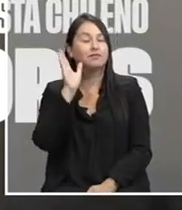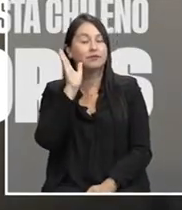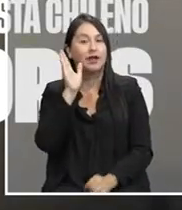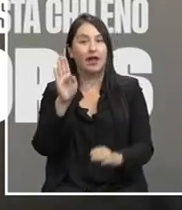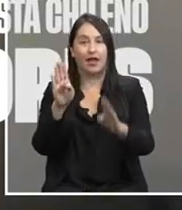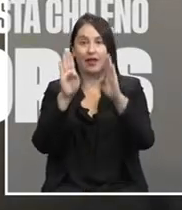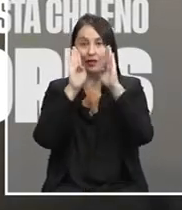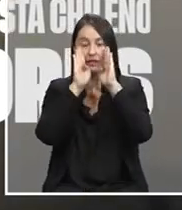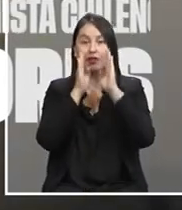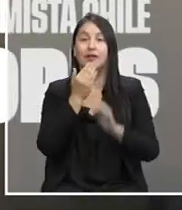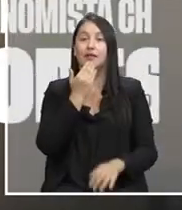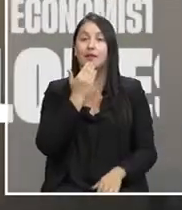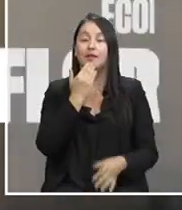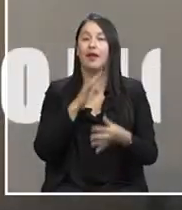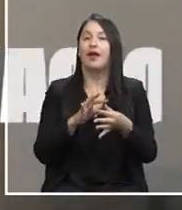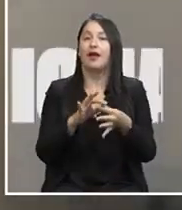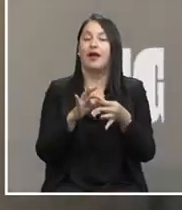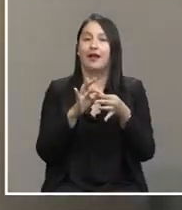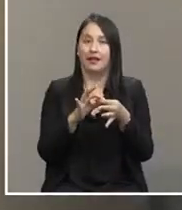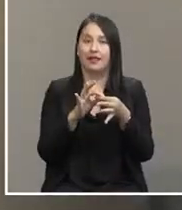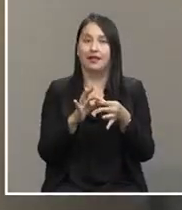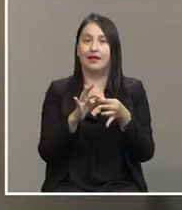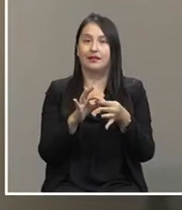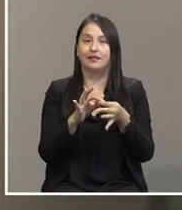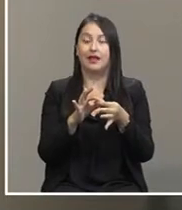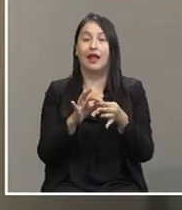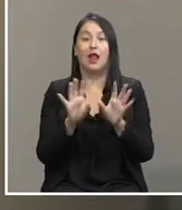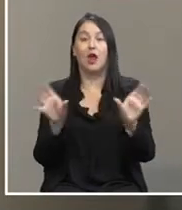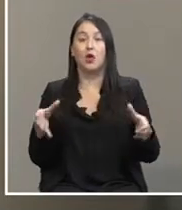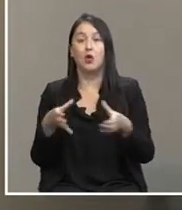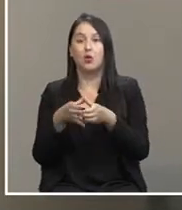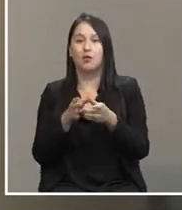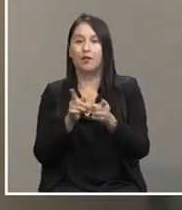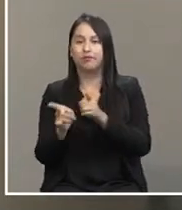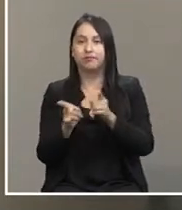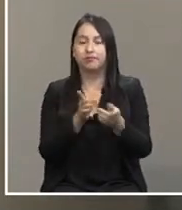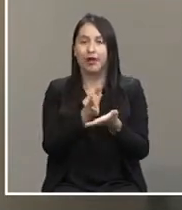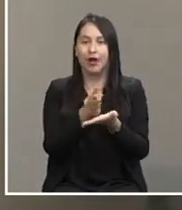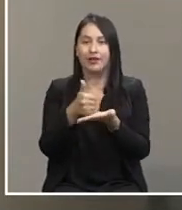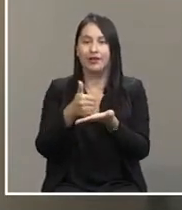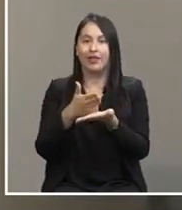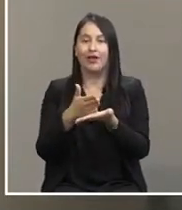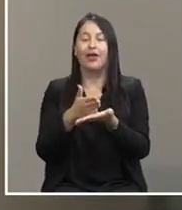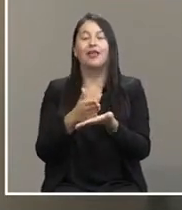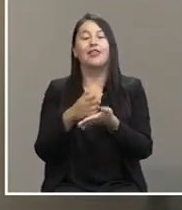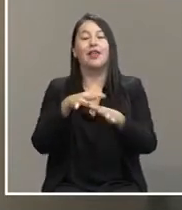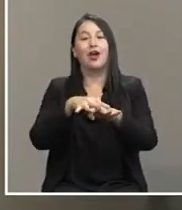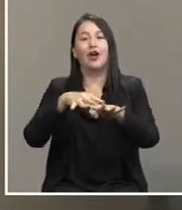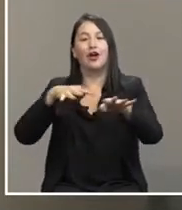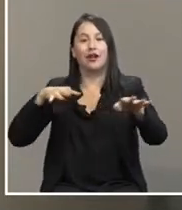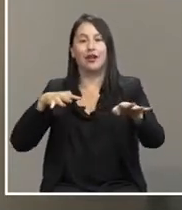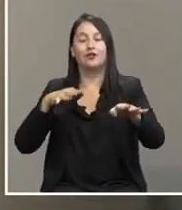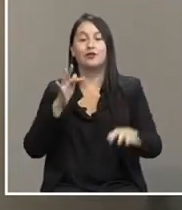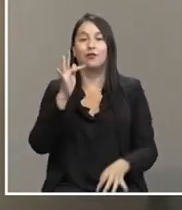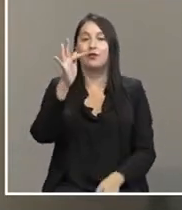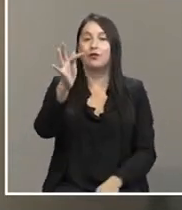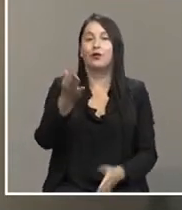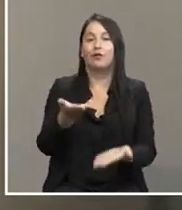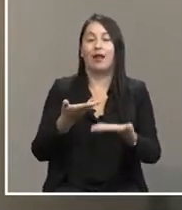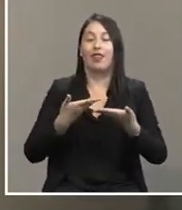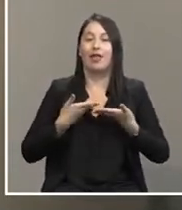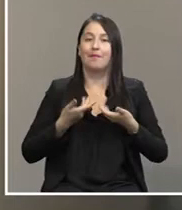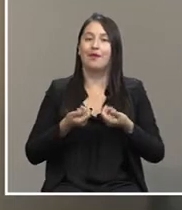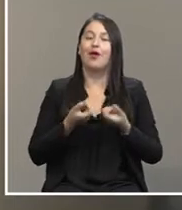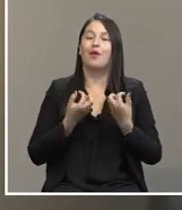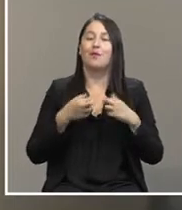agradecer también a los organizadores y las organizadoras de Congreso Futuro por darme la oportunidad